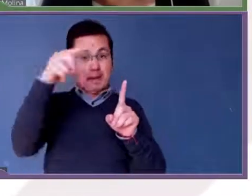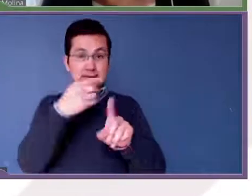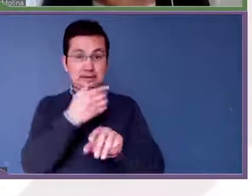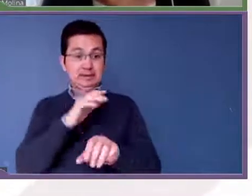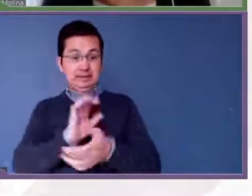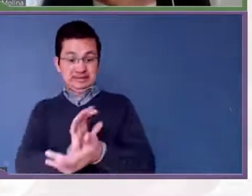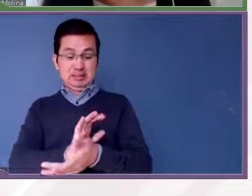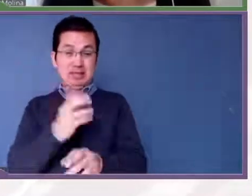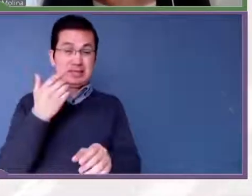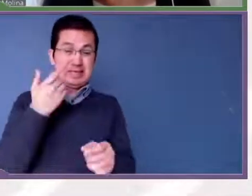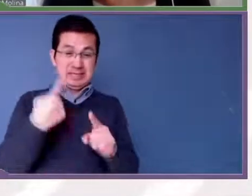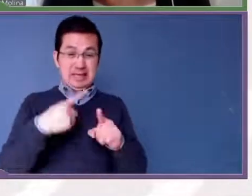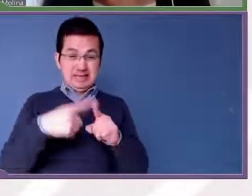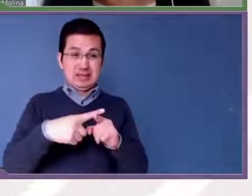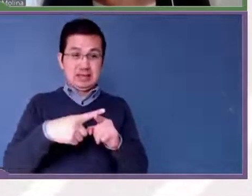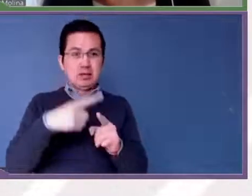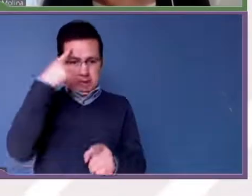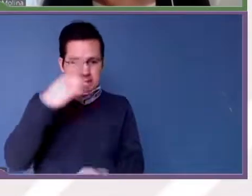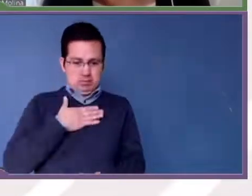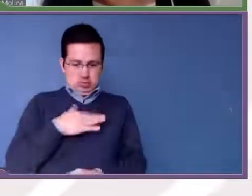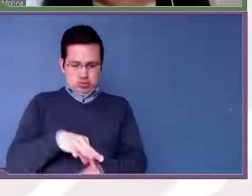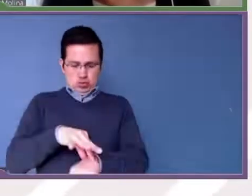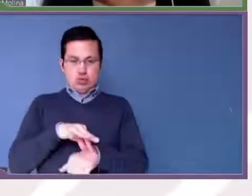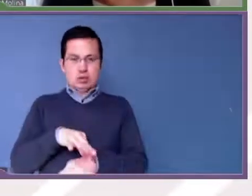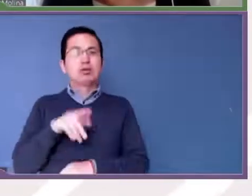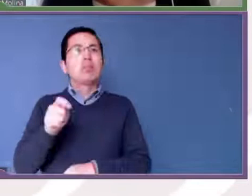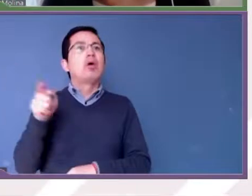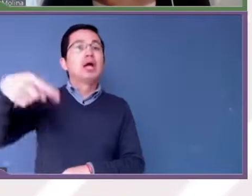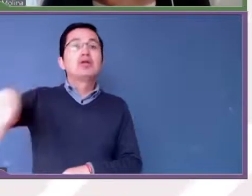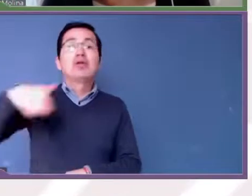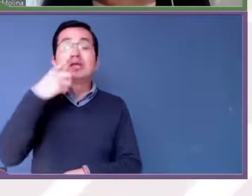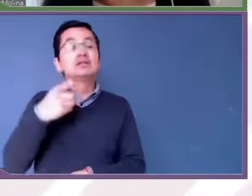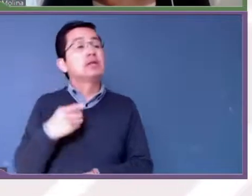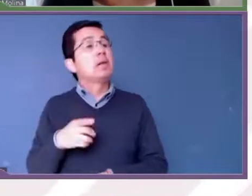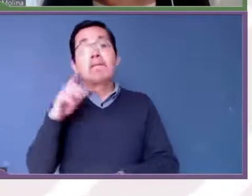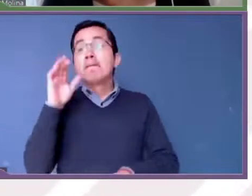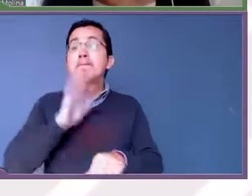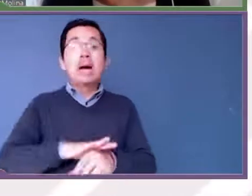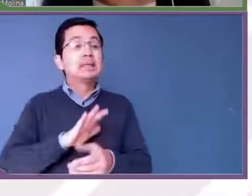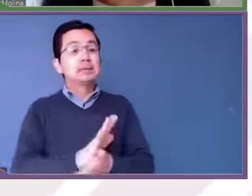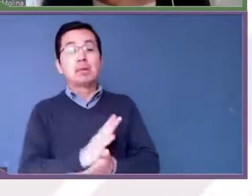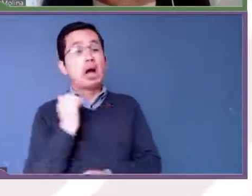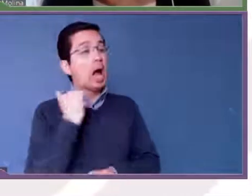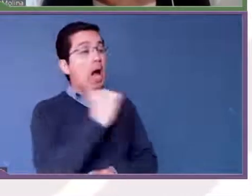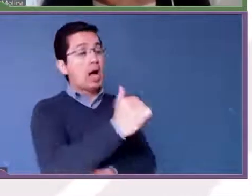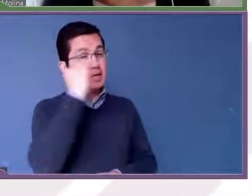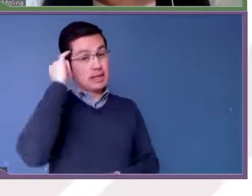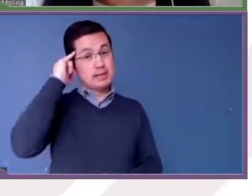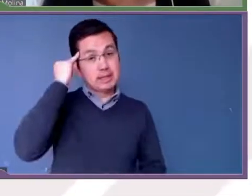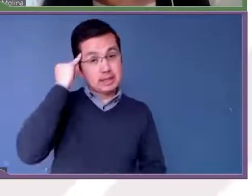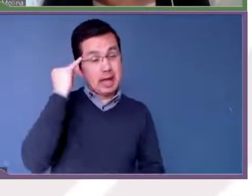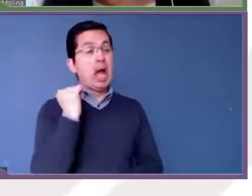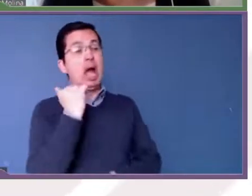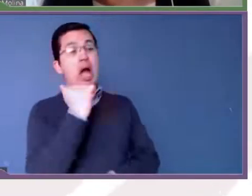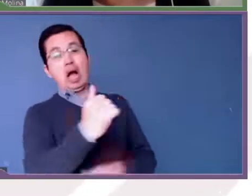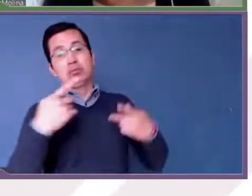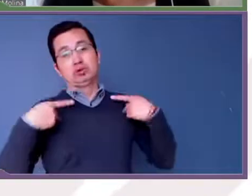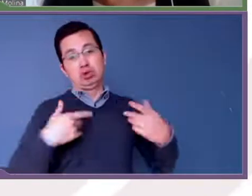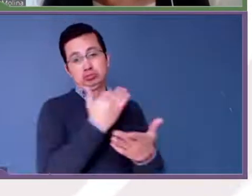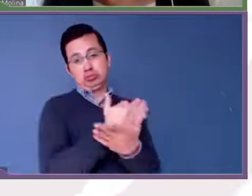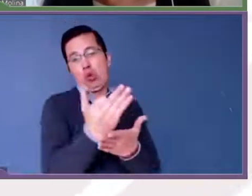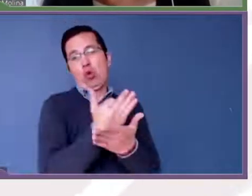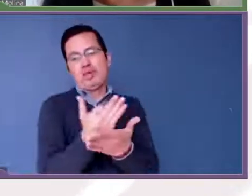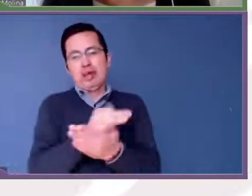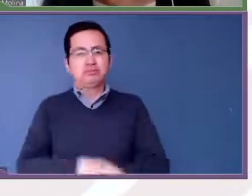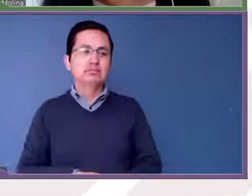que percibo más discriminados son los indígenas y las personas de color de piel más oscura, pero a mí me discriminan por la forma de